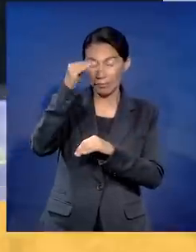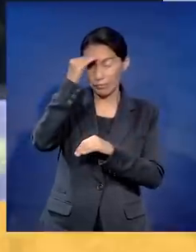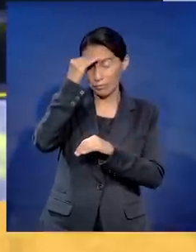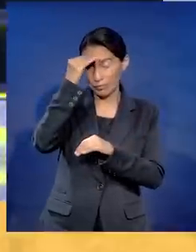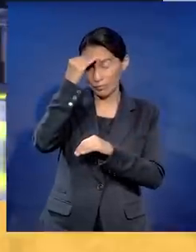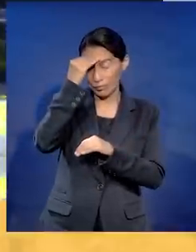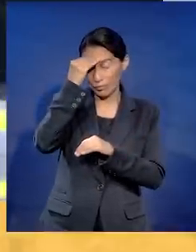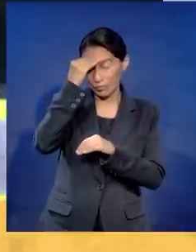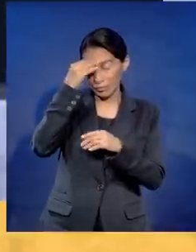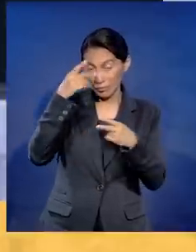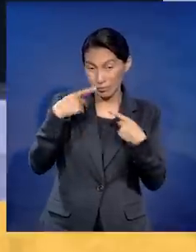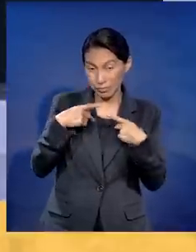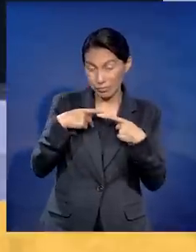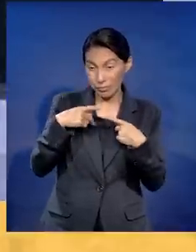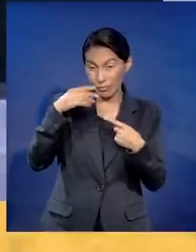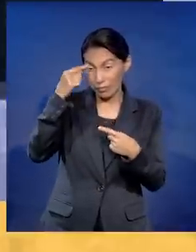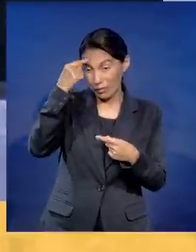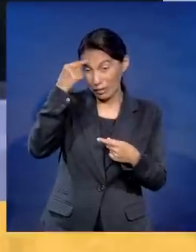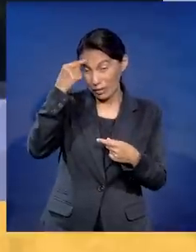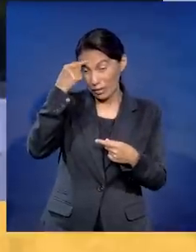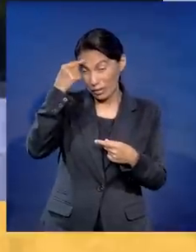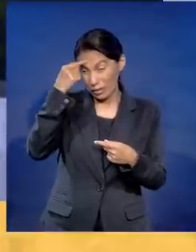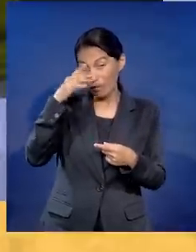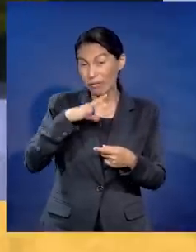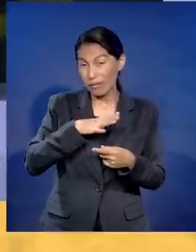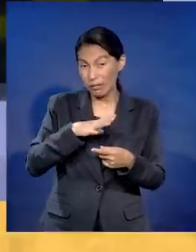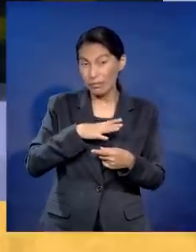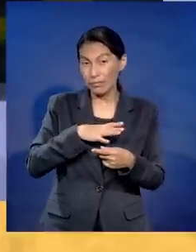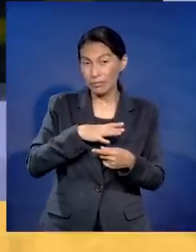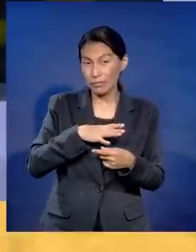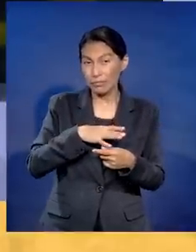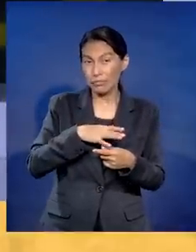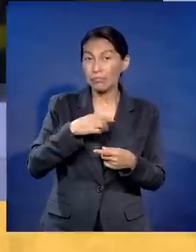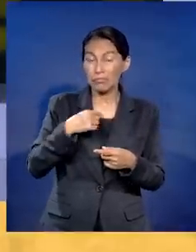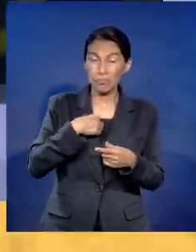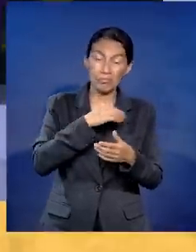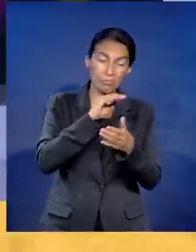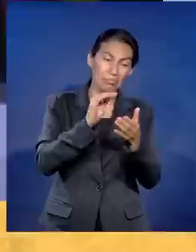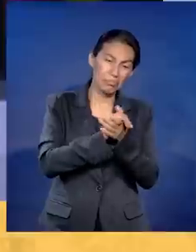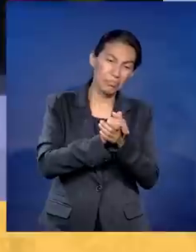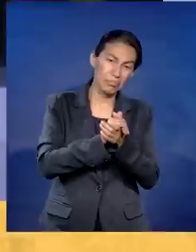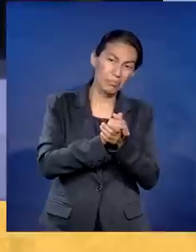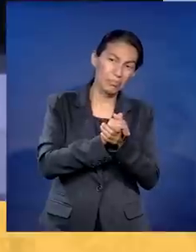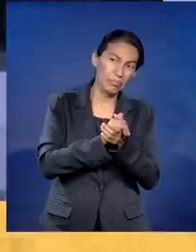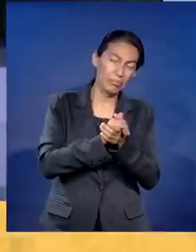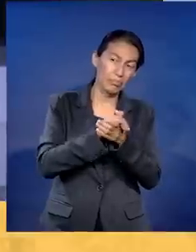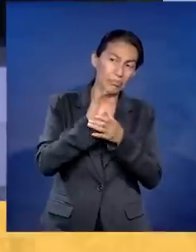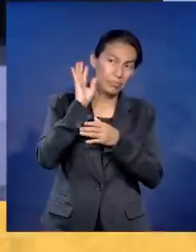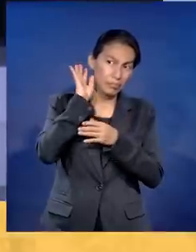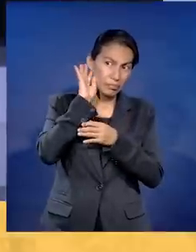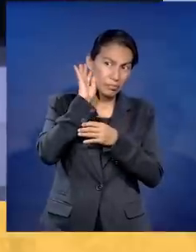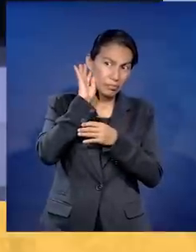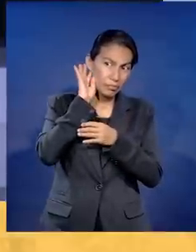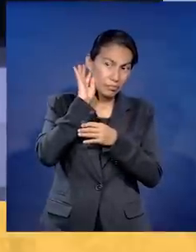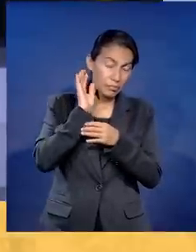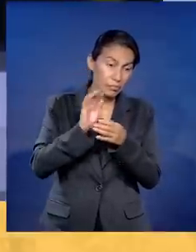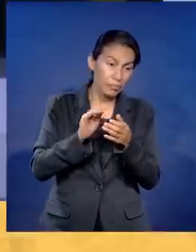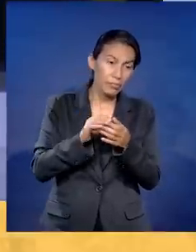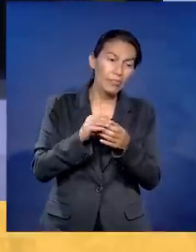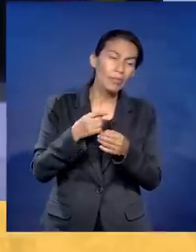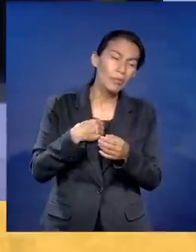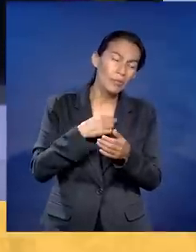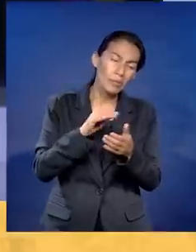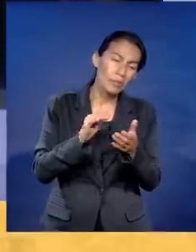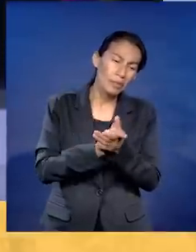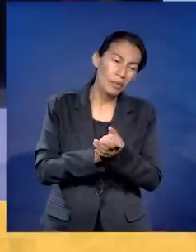Es importante averiguar qué hay en la cabeza de la persona. Muchas esposas he escuchado, muchas.